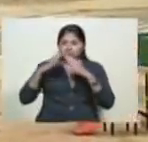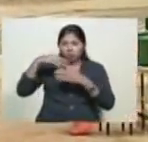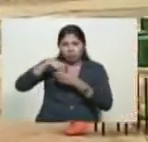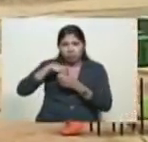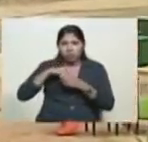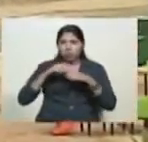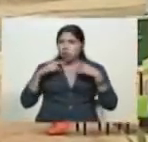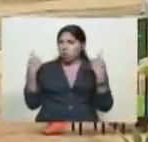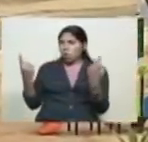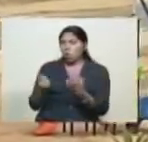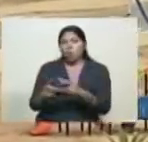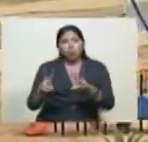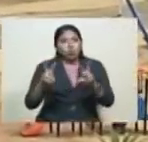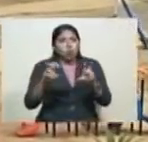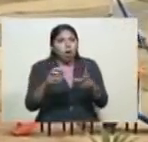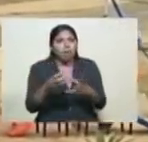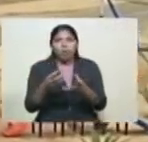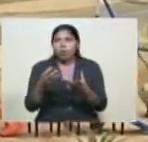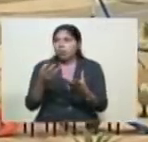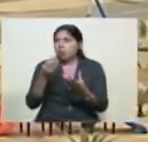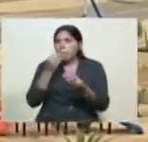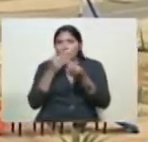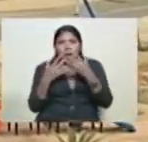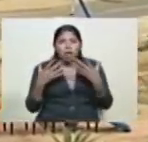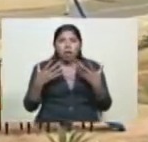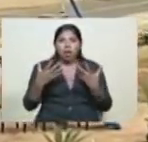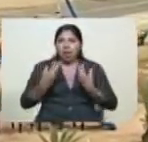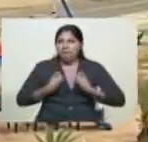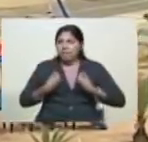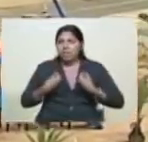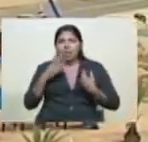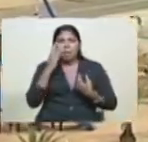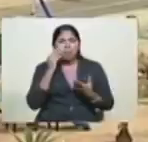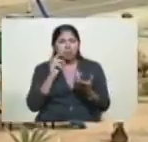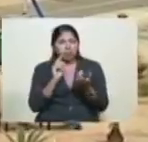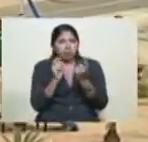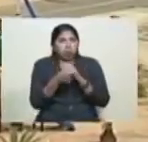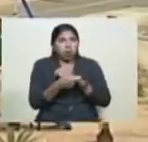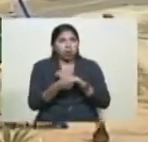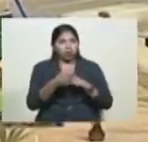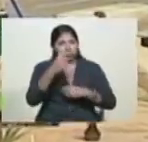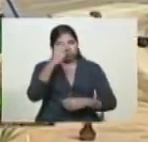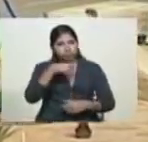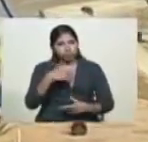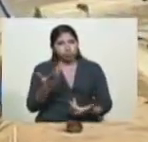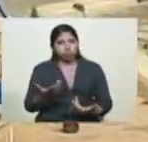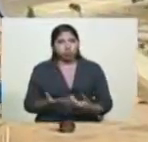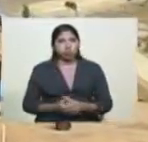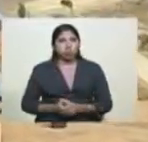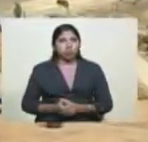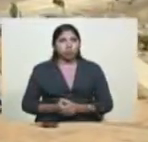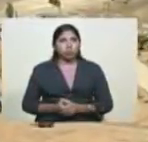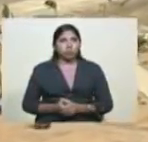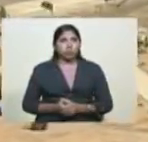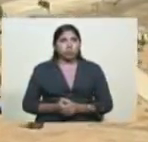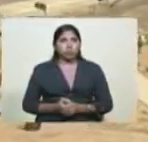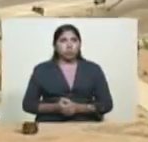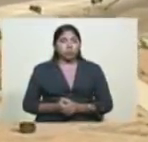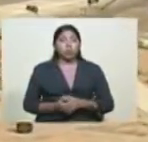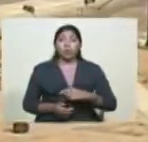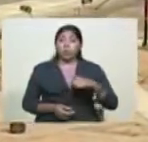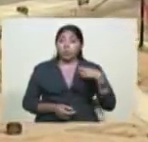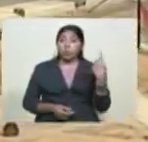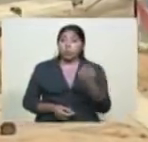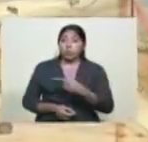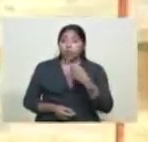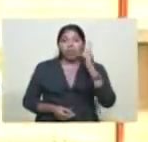espacio físico. Una nueva vida les permite a toda la familia venezolana. Y nosotros tenemos que llevar